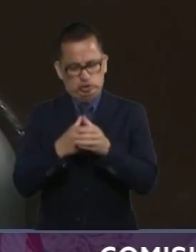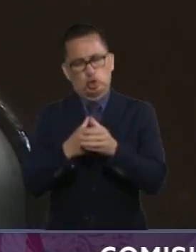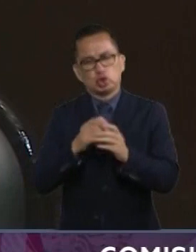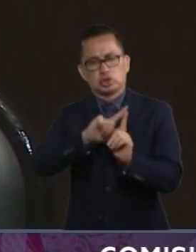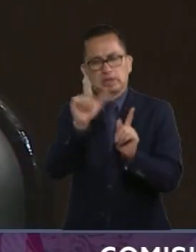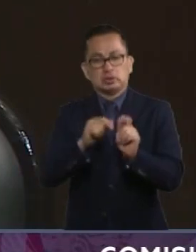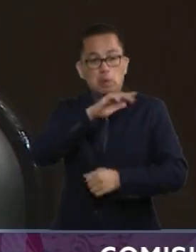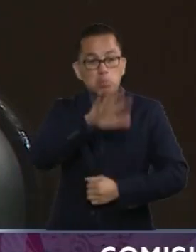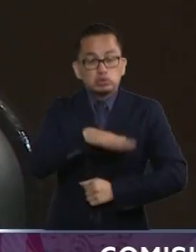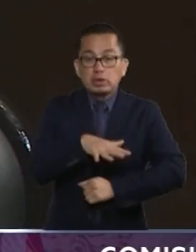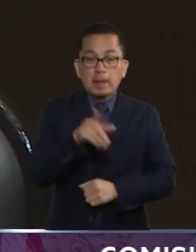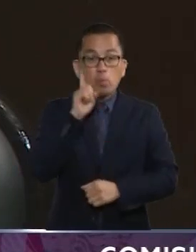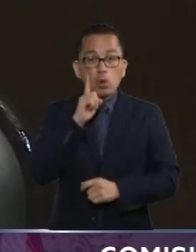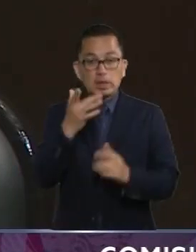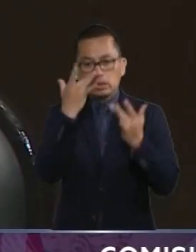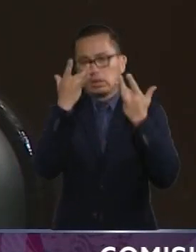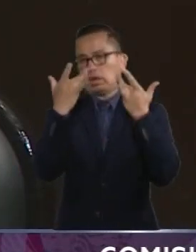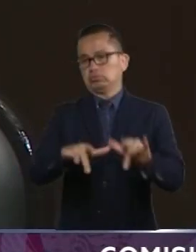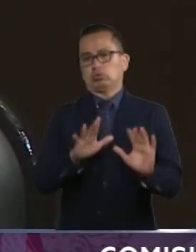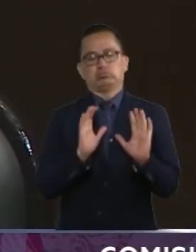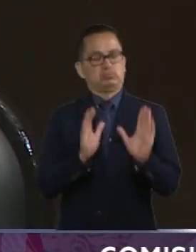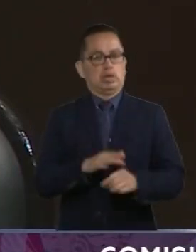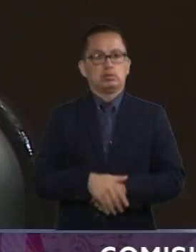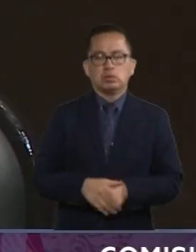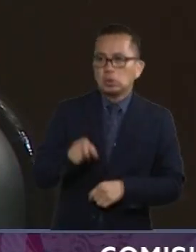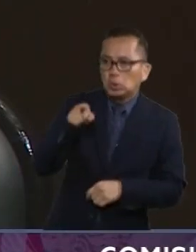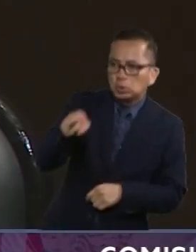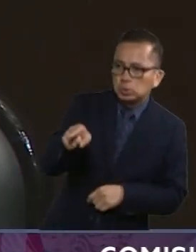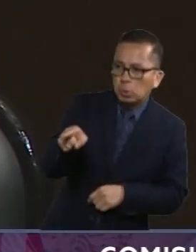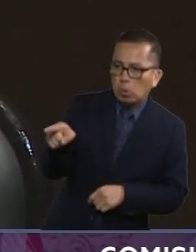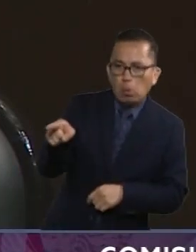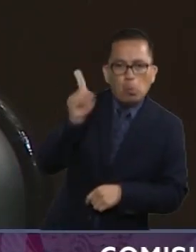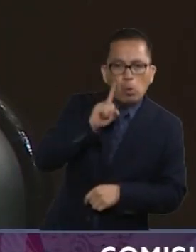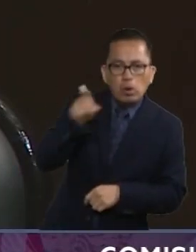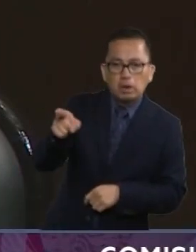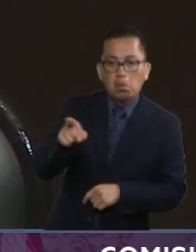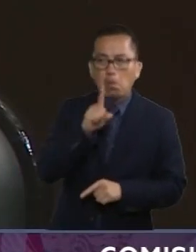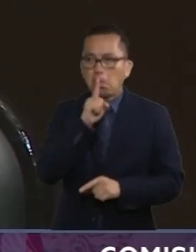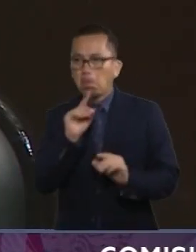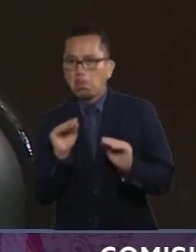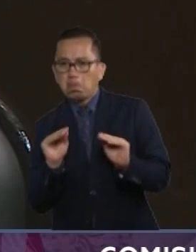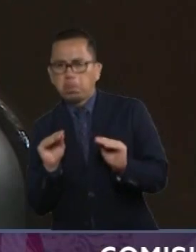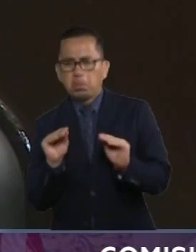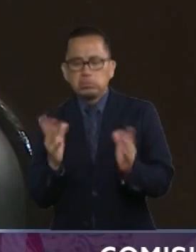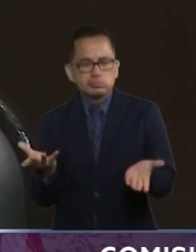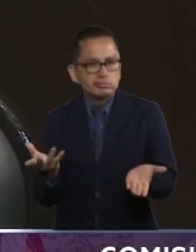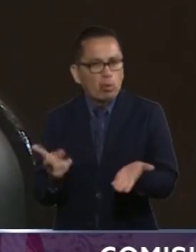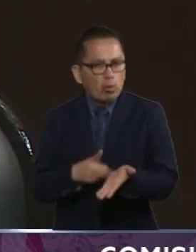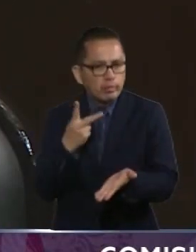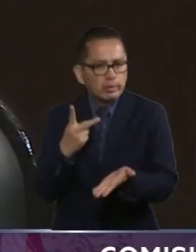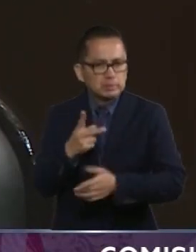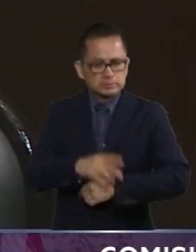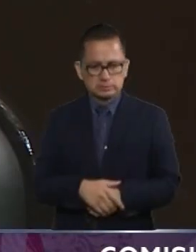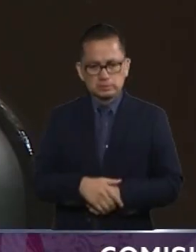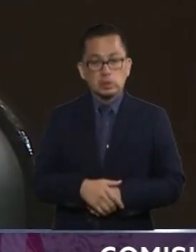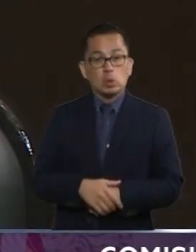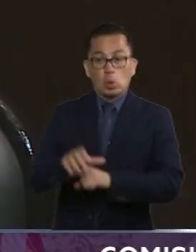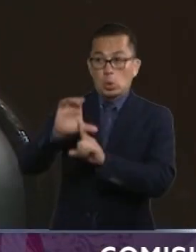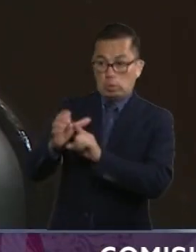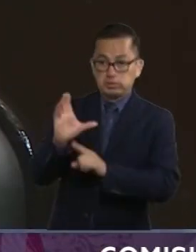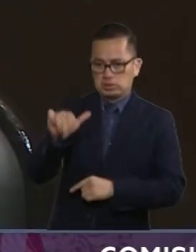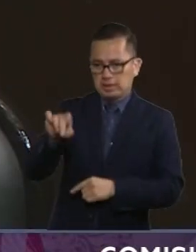renunció y usted, señora presidenta, nuevamente guardó silencio. La comisión también ha abandonado a las